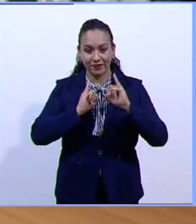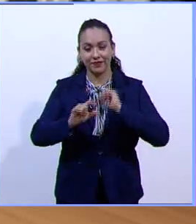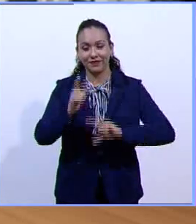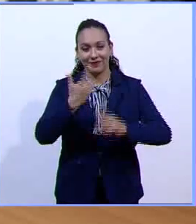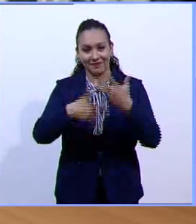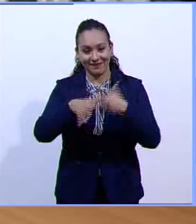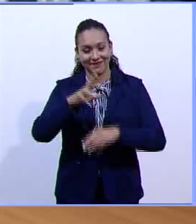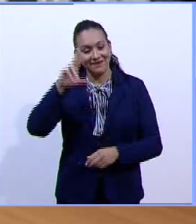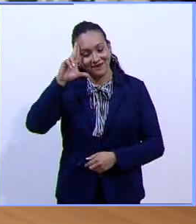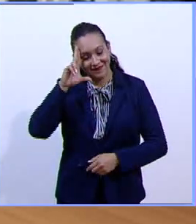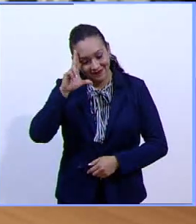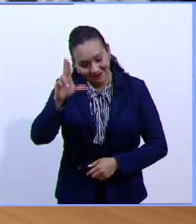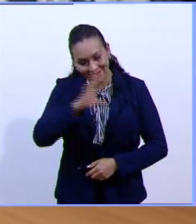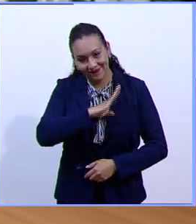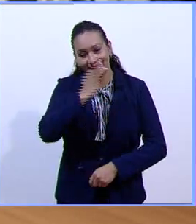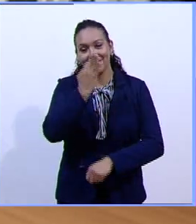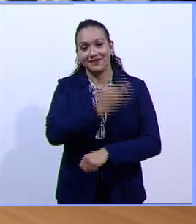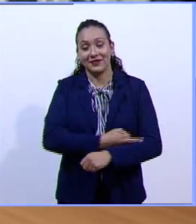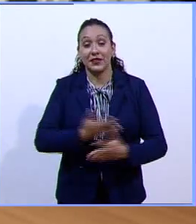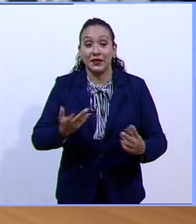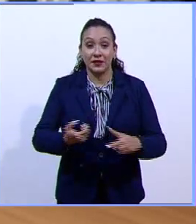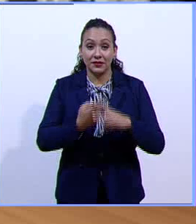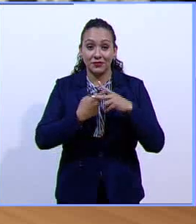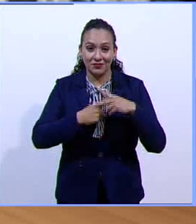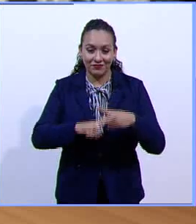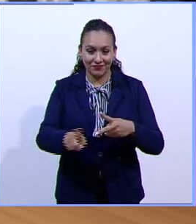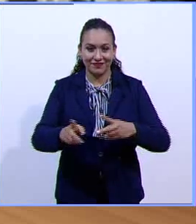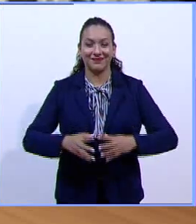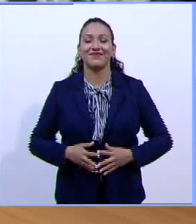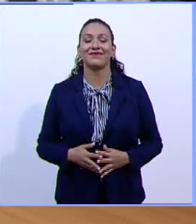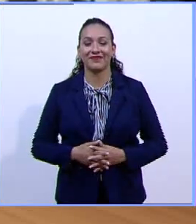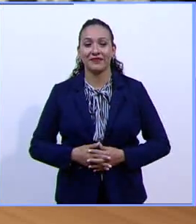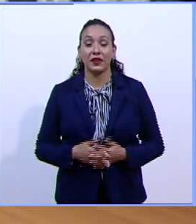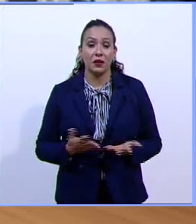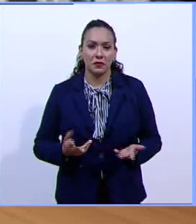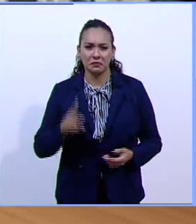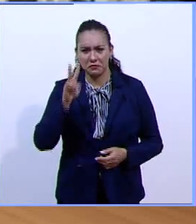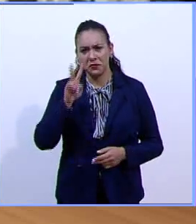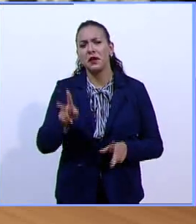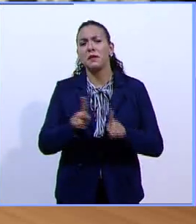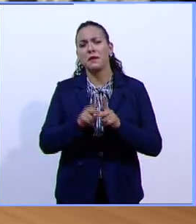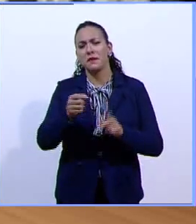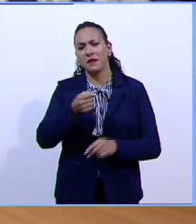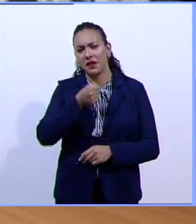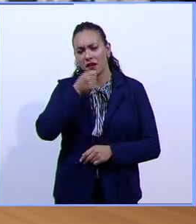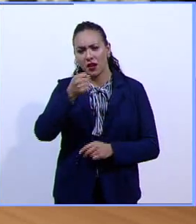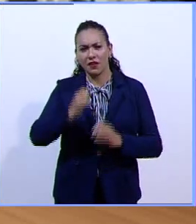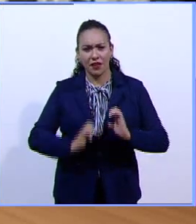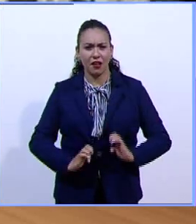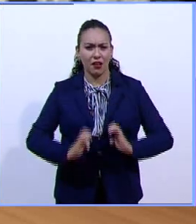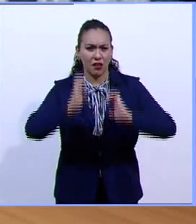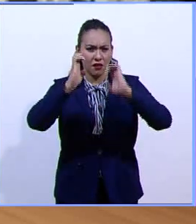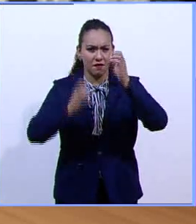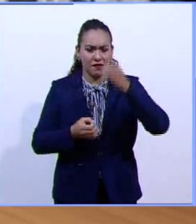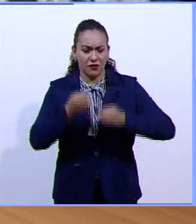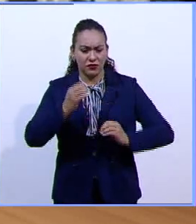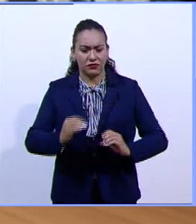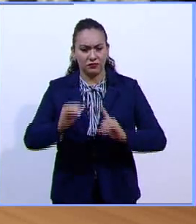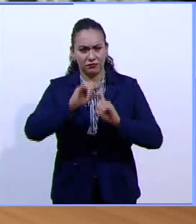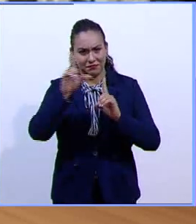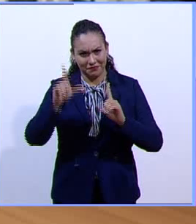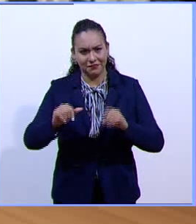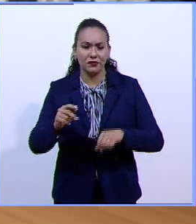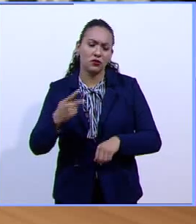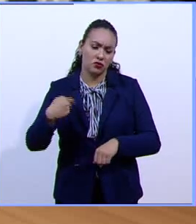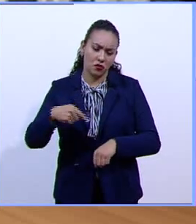en lengua de señas mexicana. Y comenzamos con la información desde el edificio sede de la Suprema Corte con mi compañero Mario López Peña,